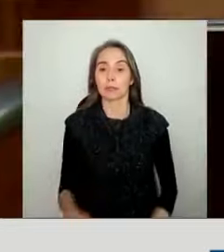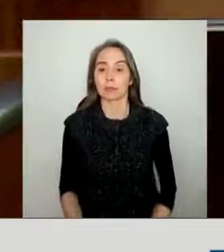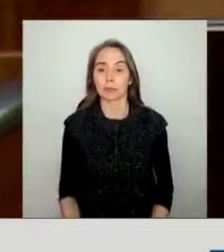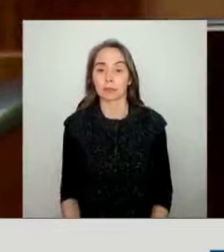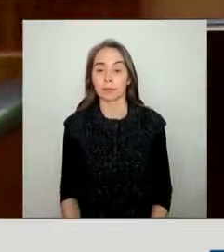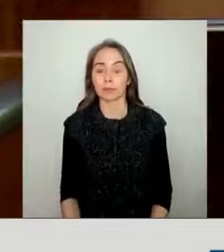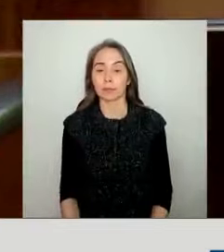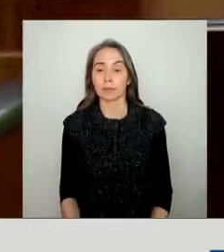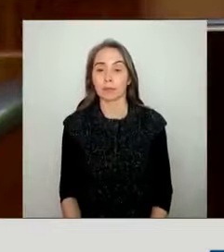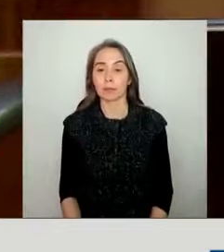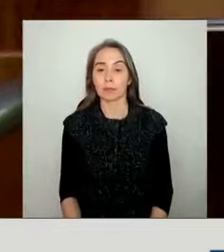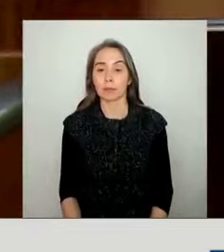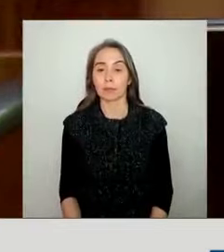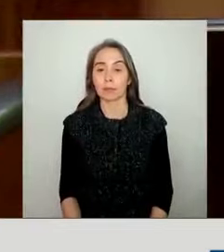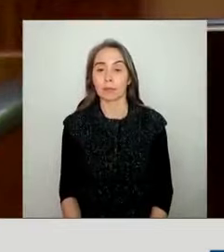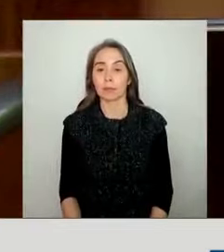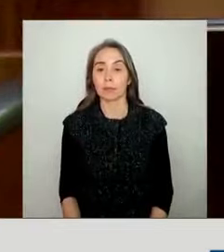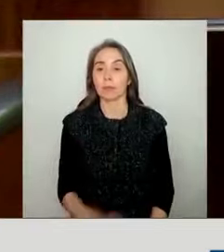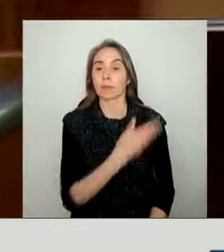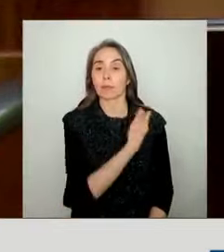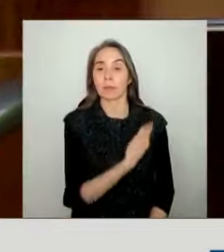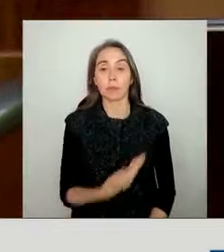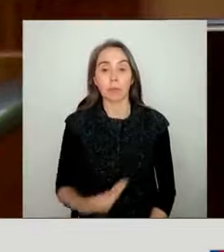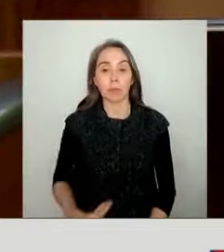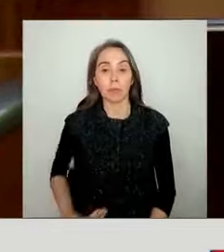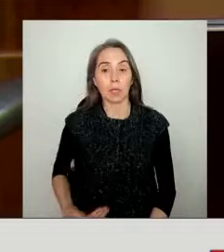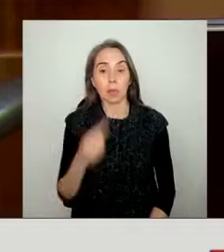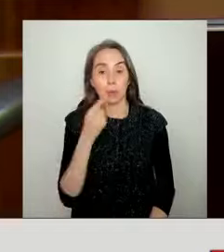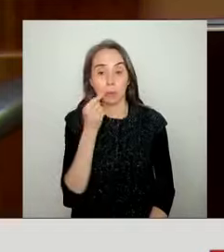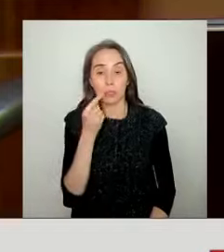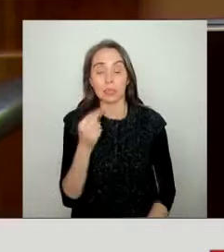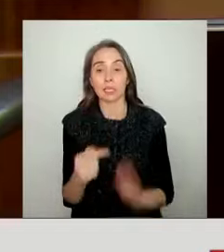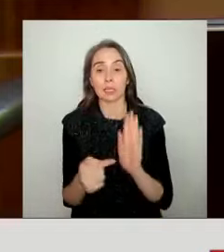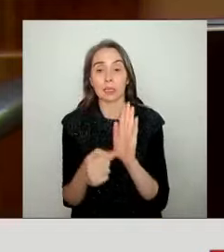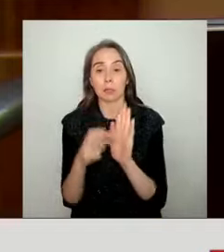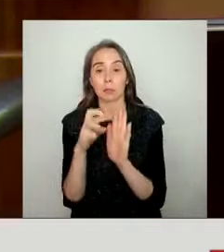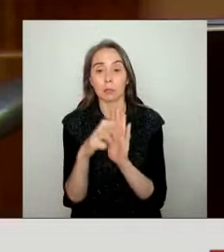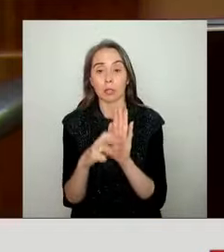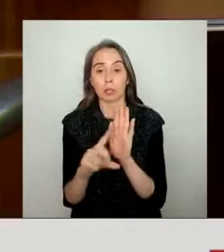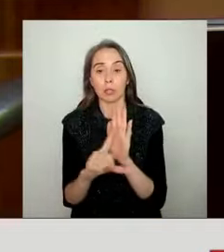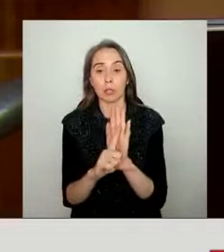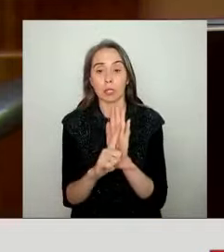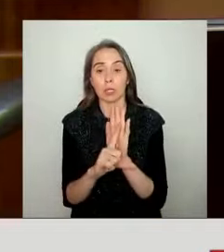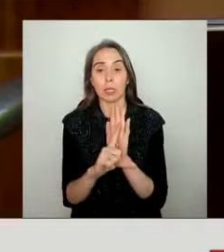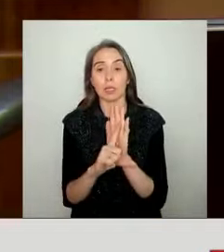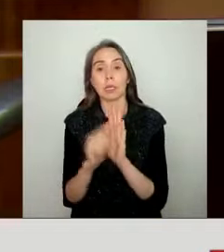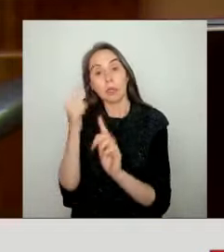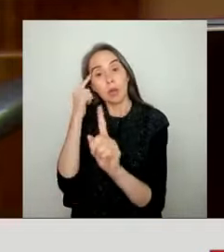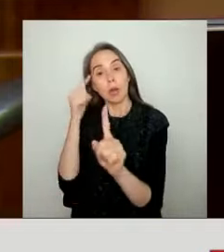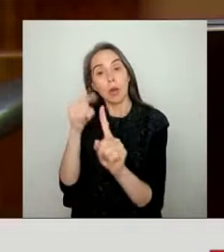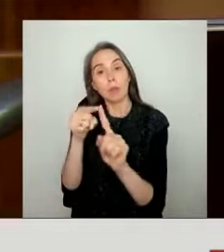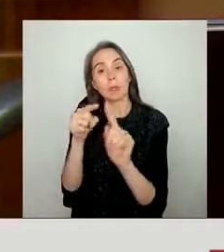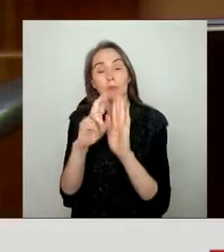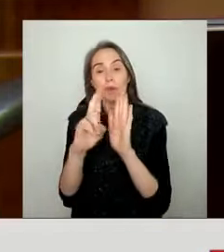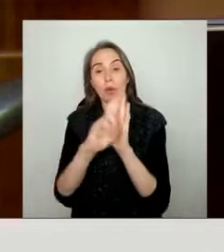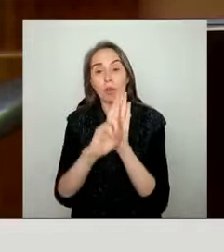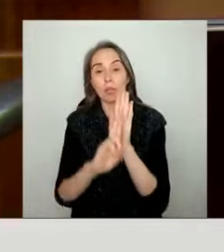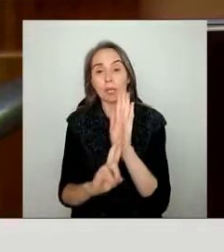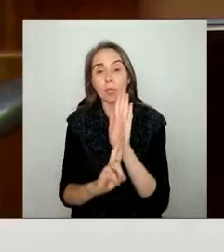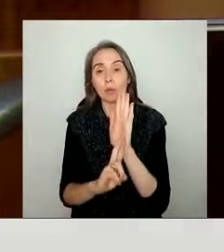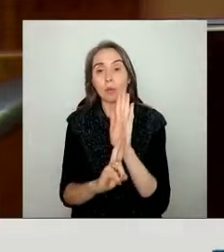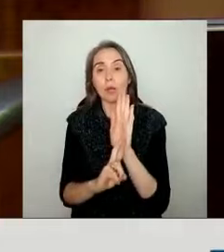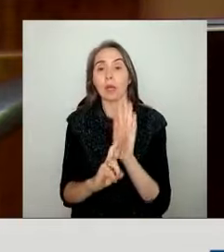va presidente este proyecto que supuestamente Busca regular a la foodtech